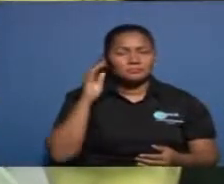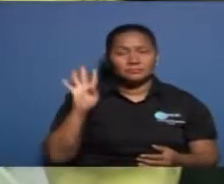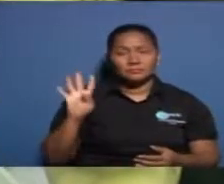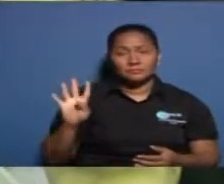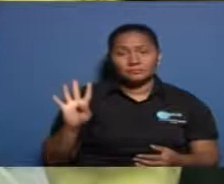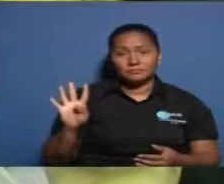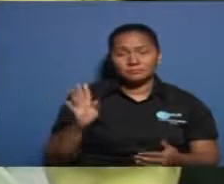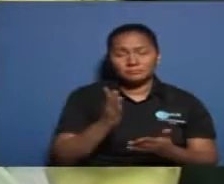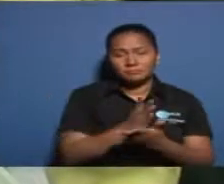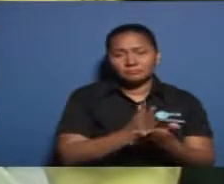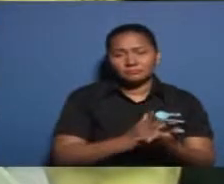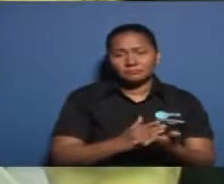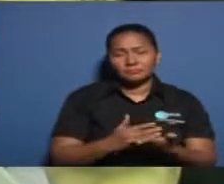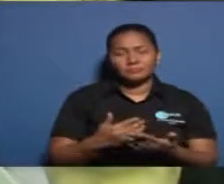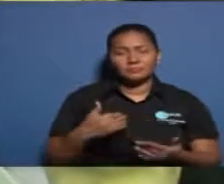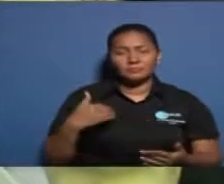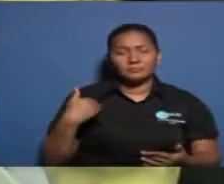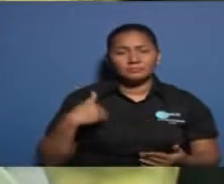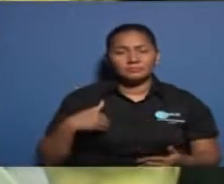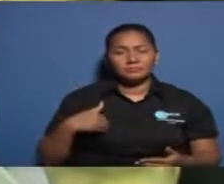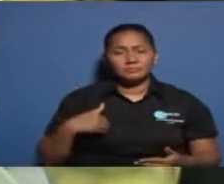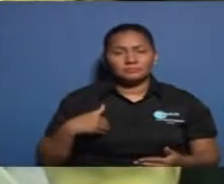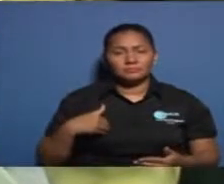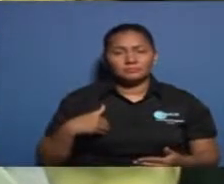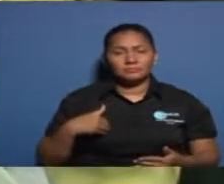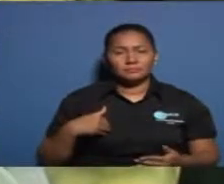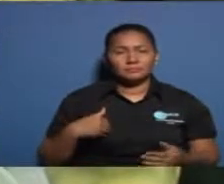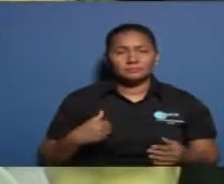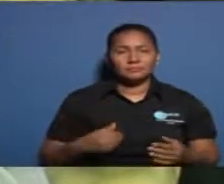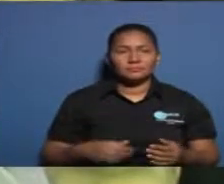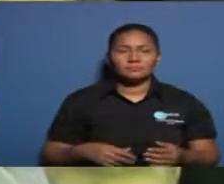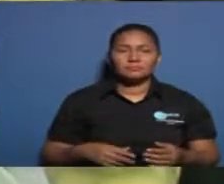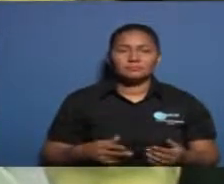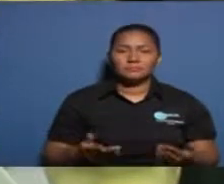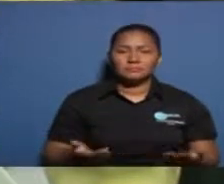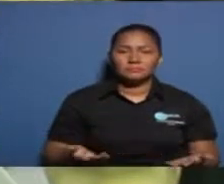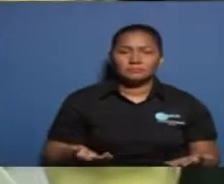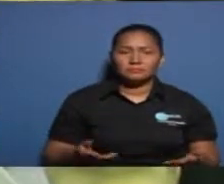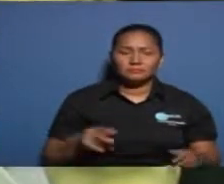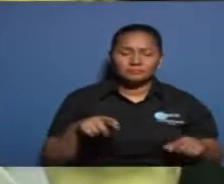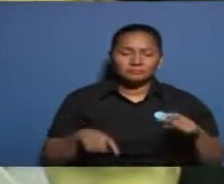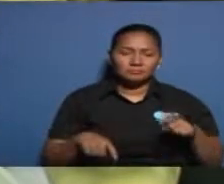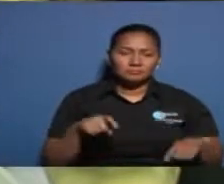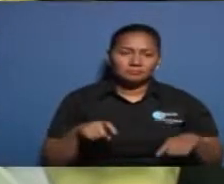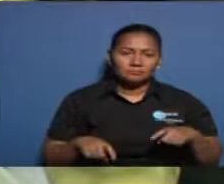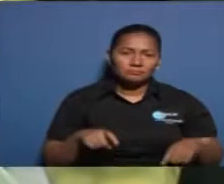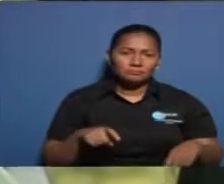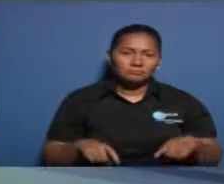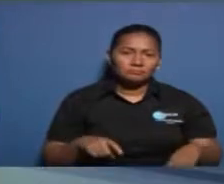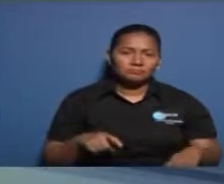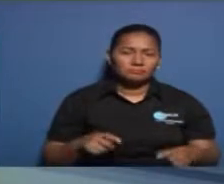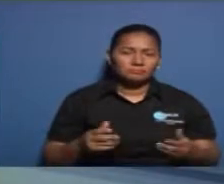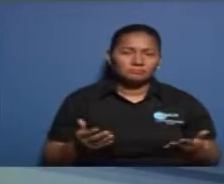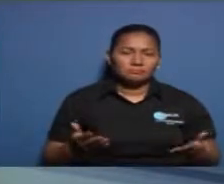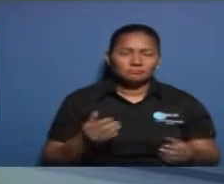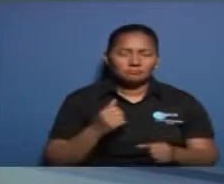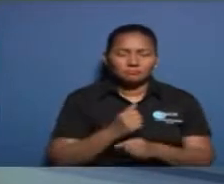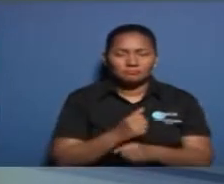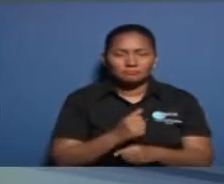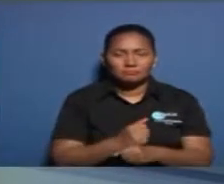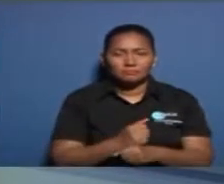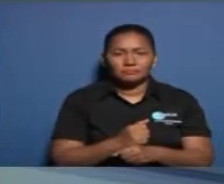jubilados o personas con alguna dependencia física que no les permite estar en el trabajo entonces